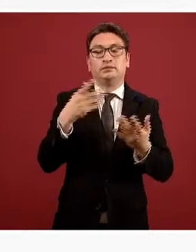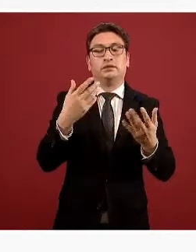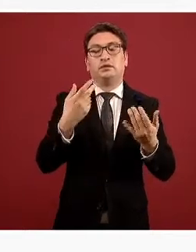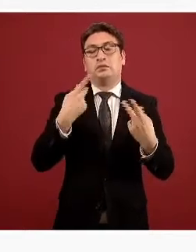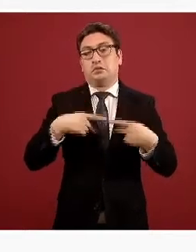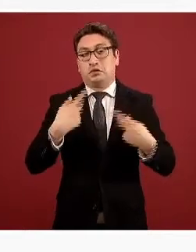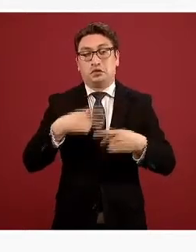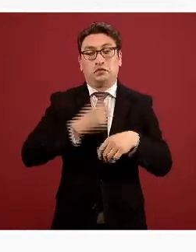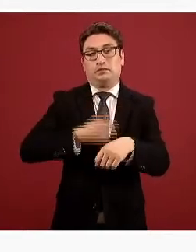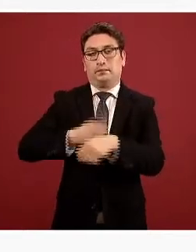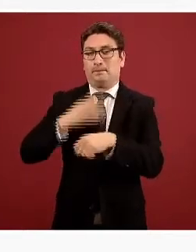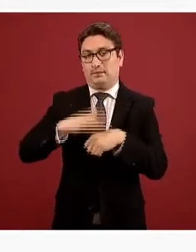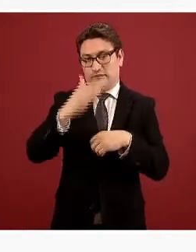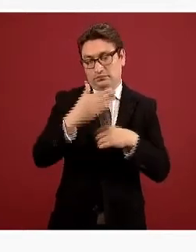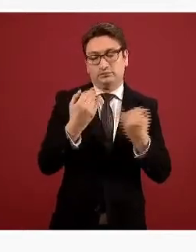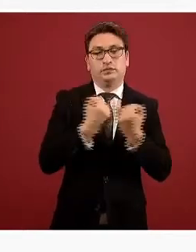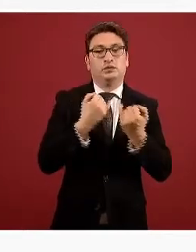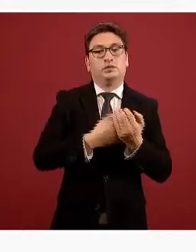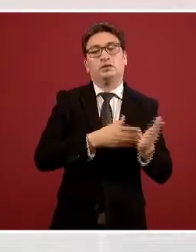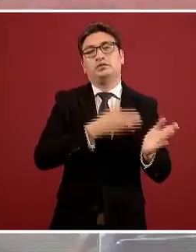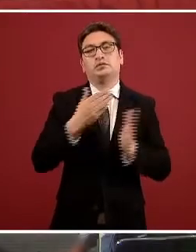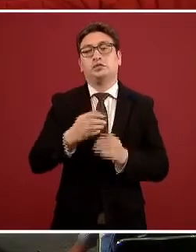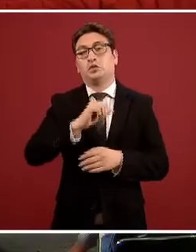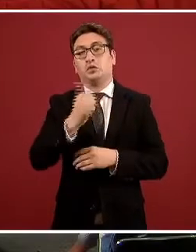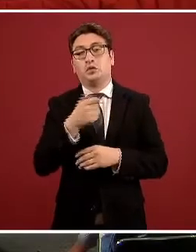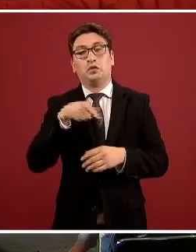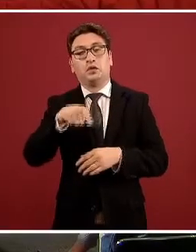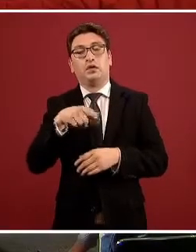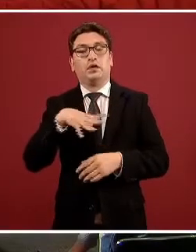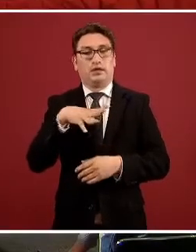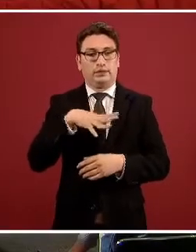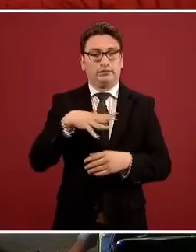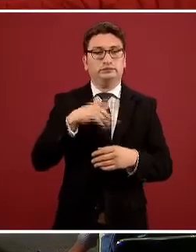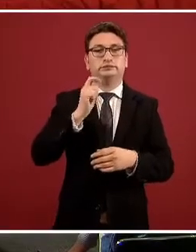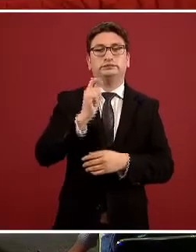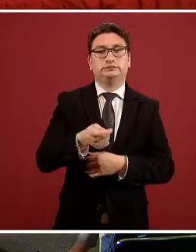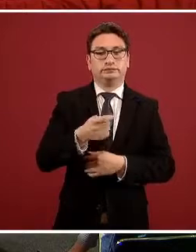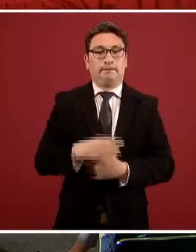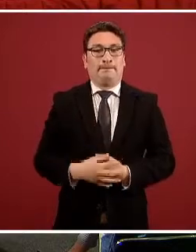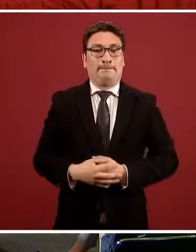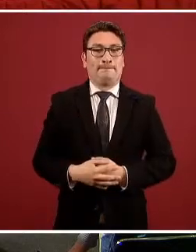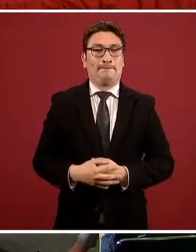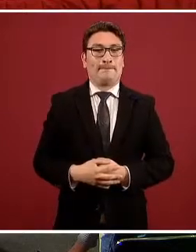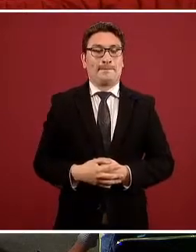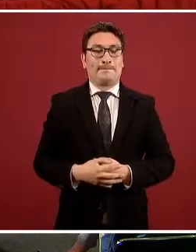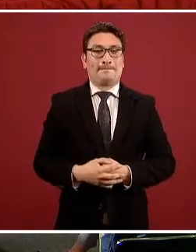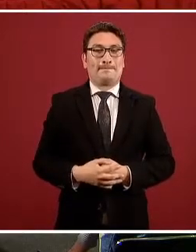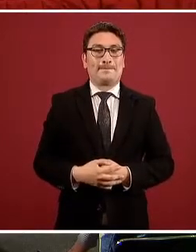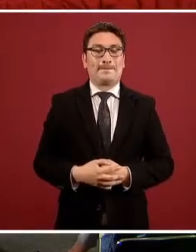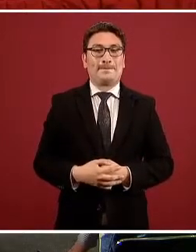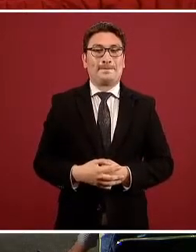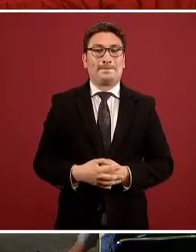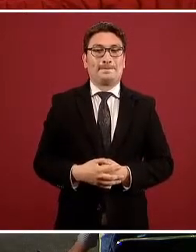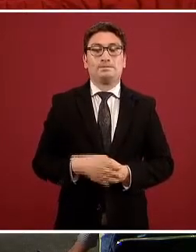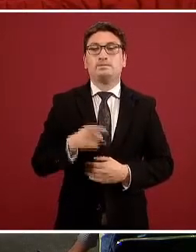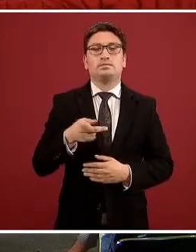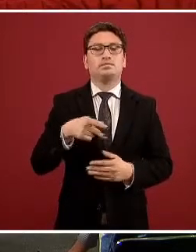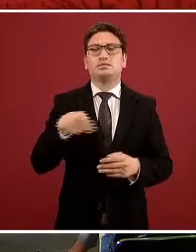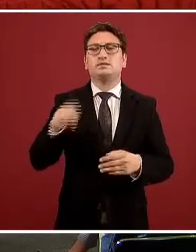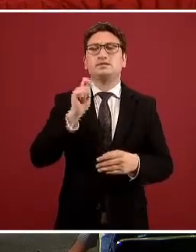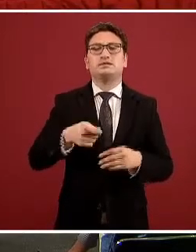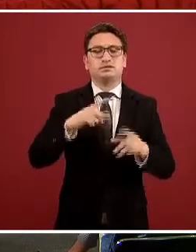mayor cantidad de casos. En la siguiente lo que podemos ver es la representación por la incidencia, es